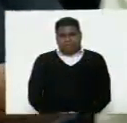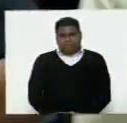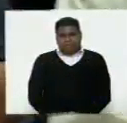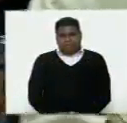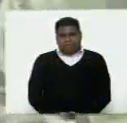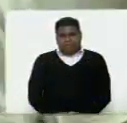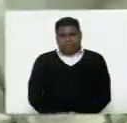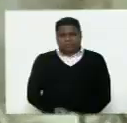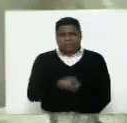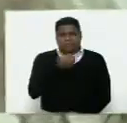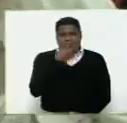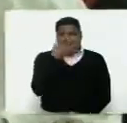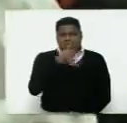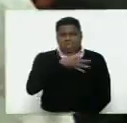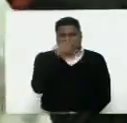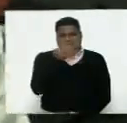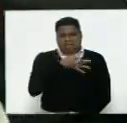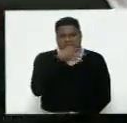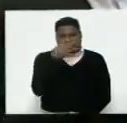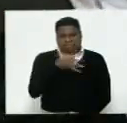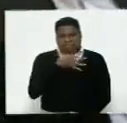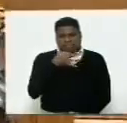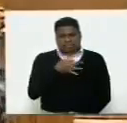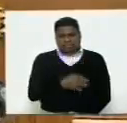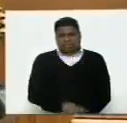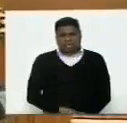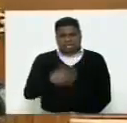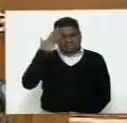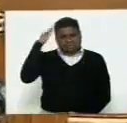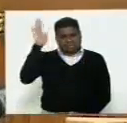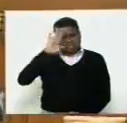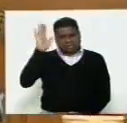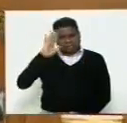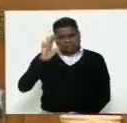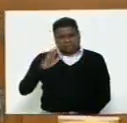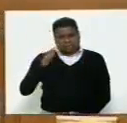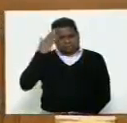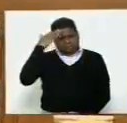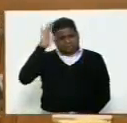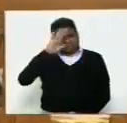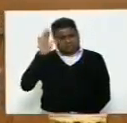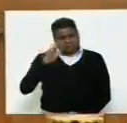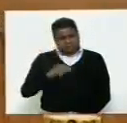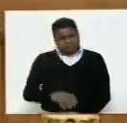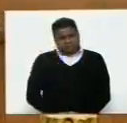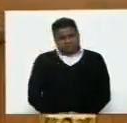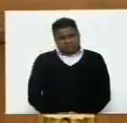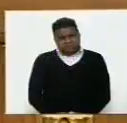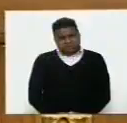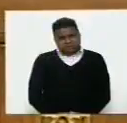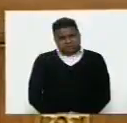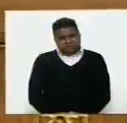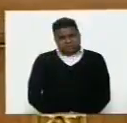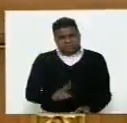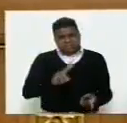Buenas tardes, reciban un saludo revolucionario, feminista y antiimperialista. Mi nombre